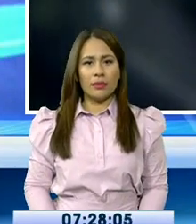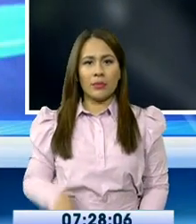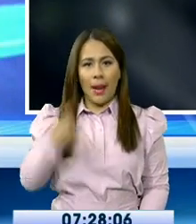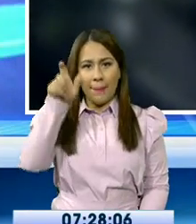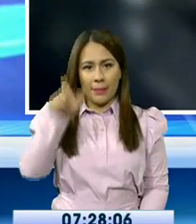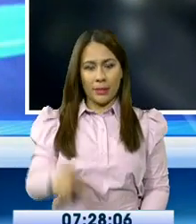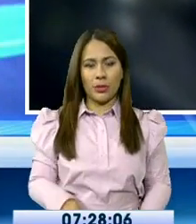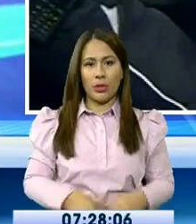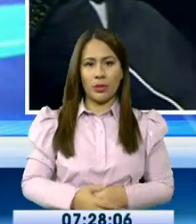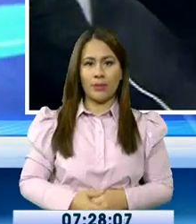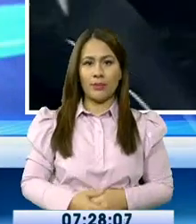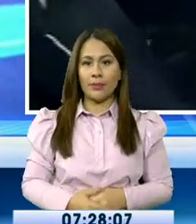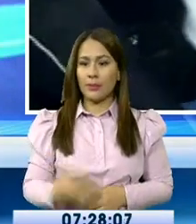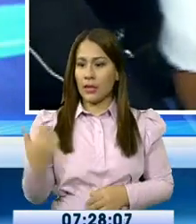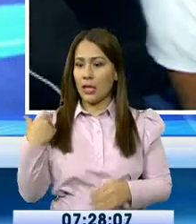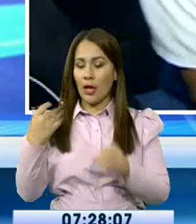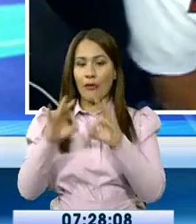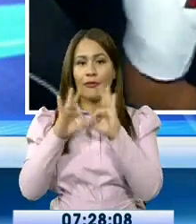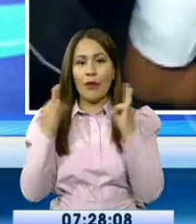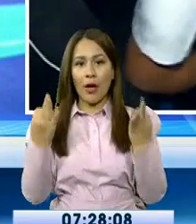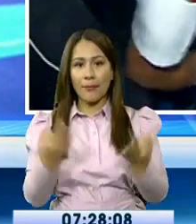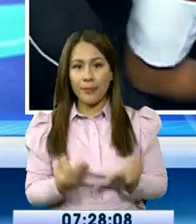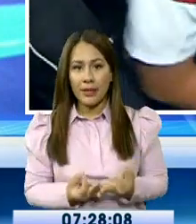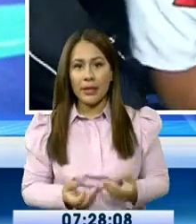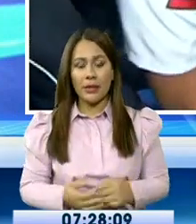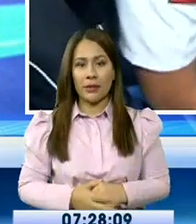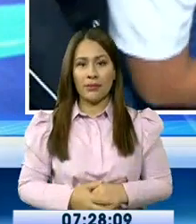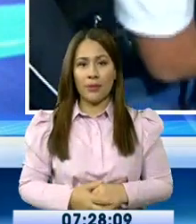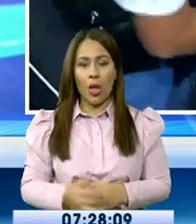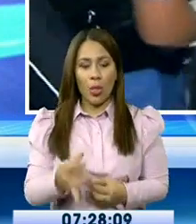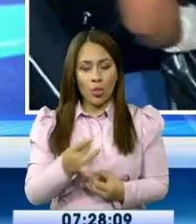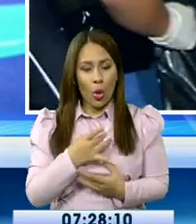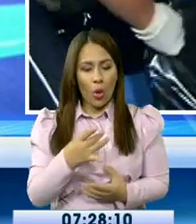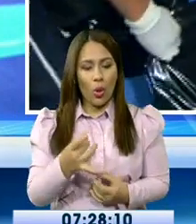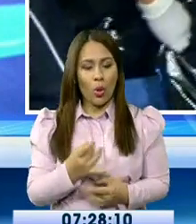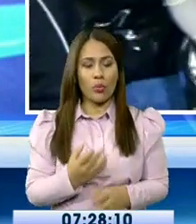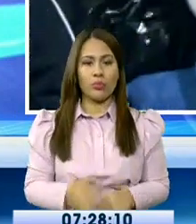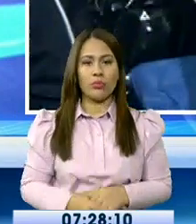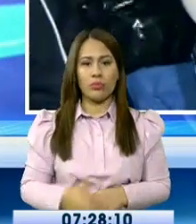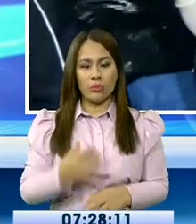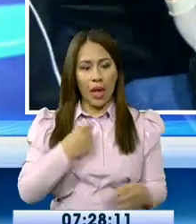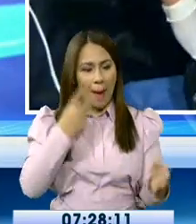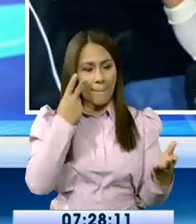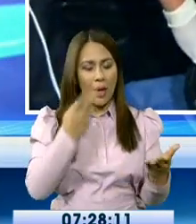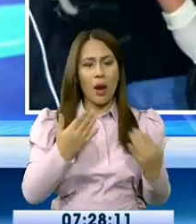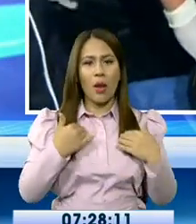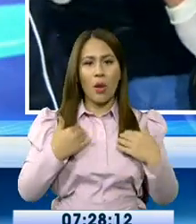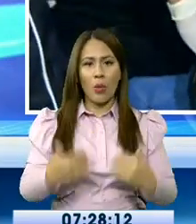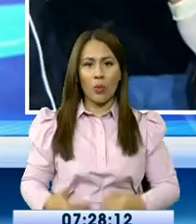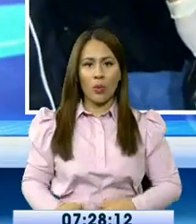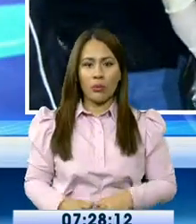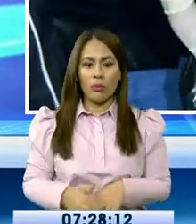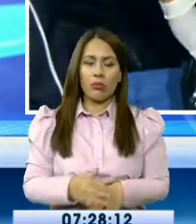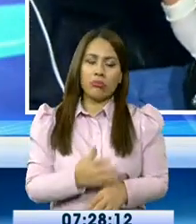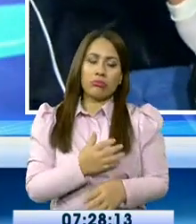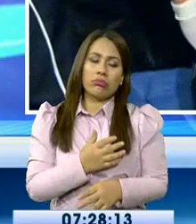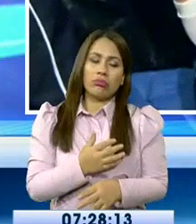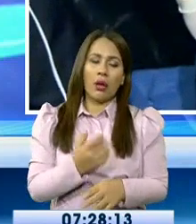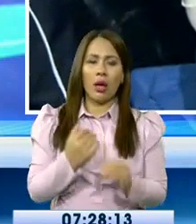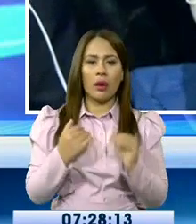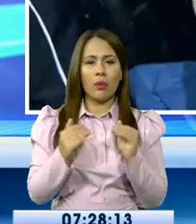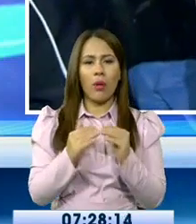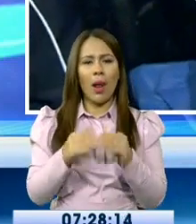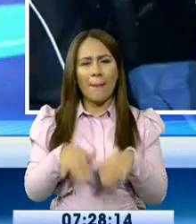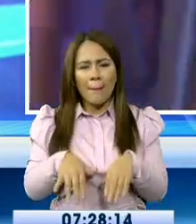persona que tiene familia y que llegó llena de dolor al ver su cuerpo inerte tendido en la calzada, queda como un